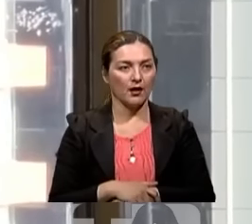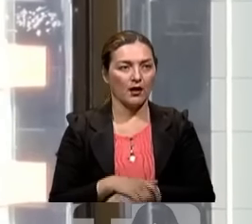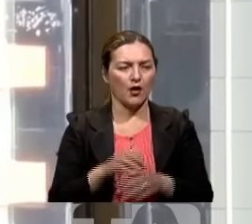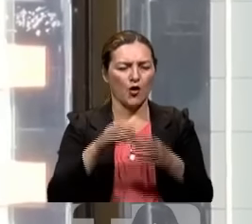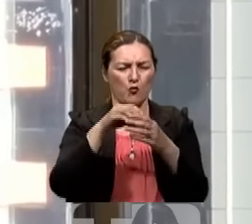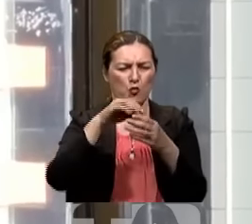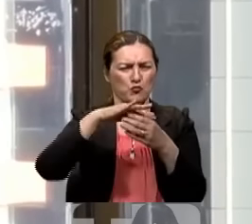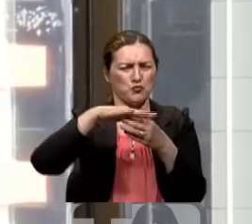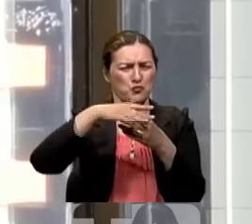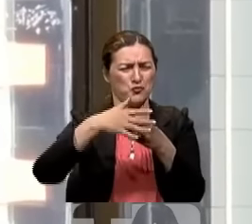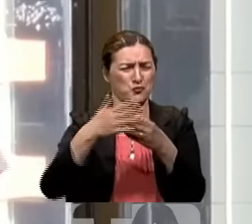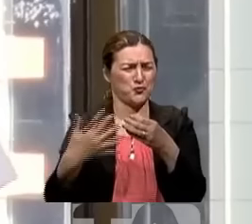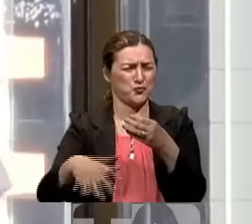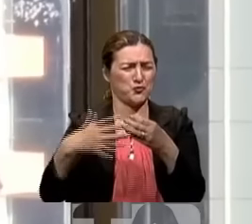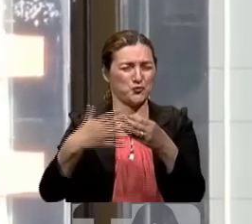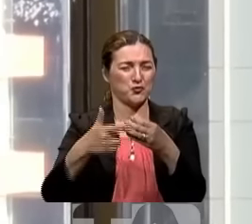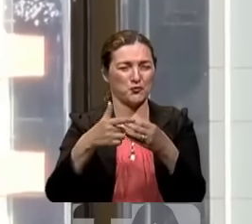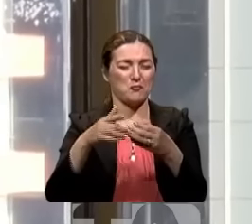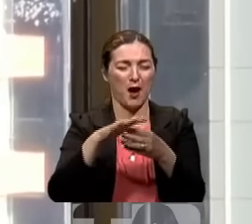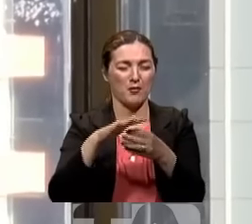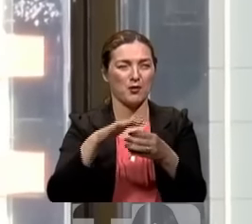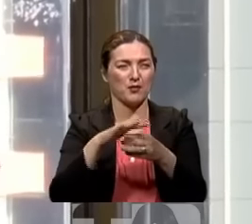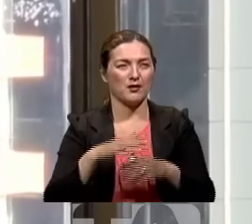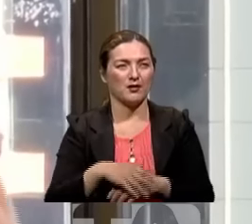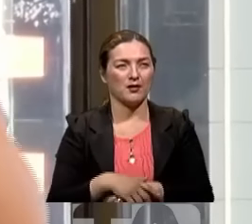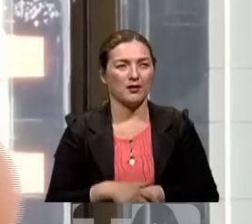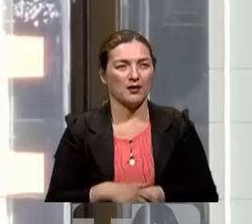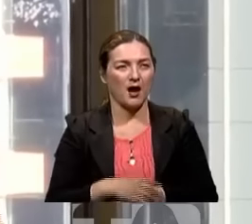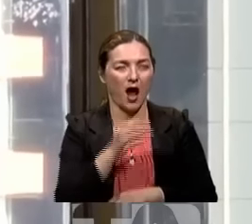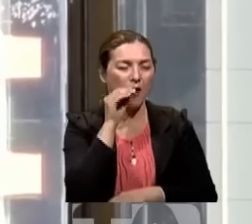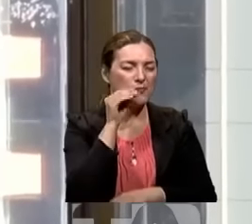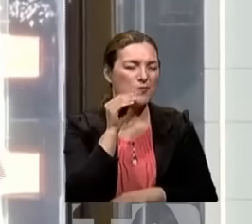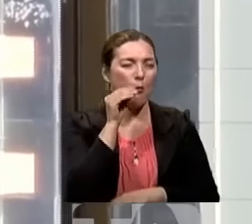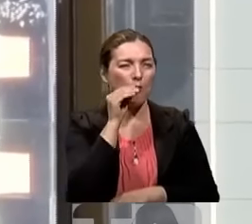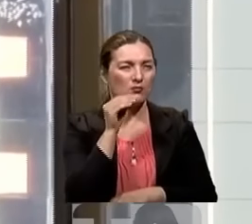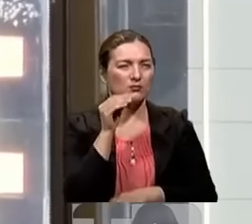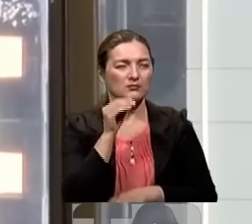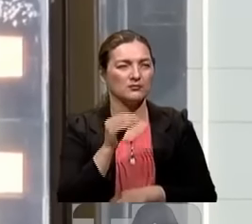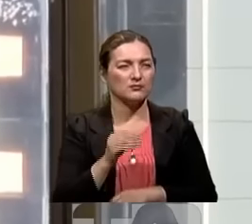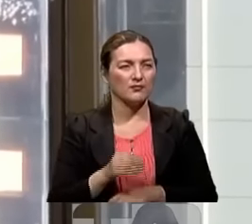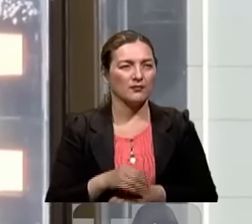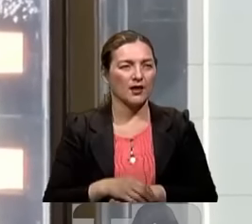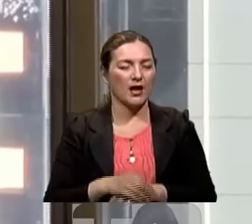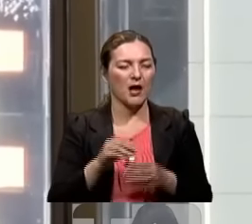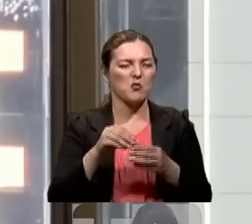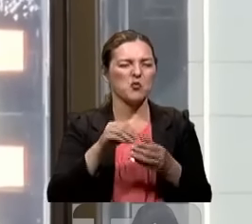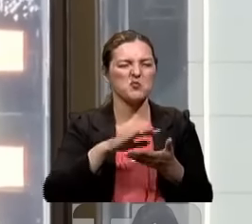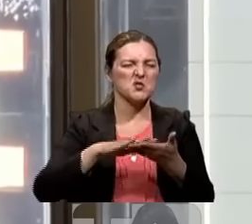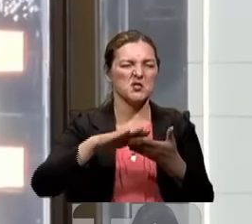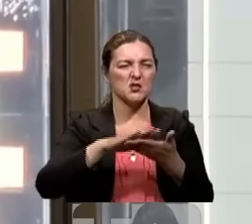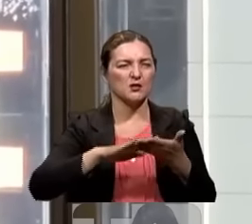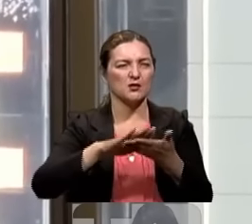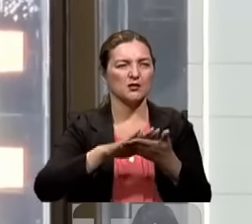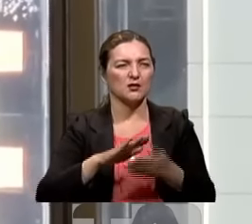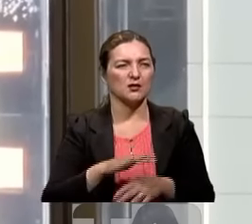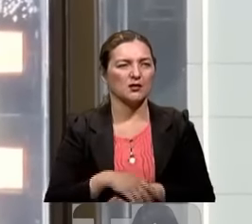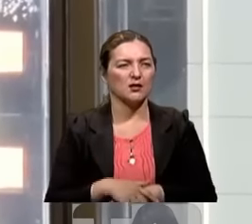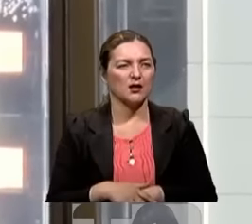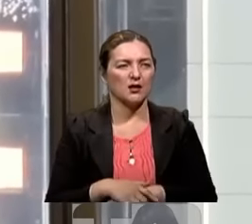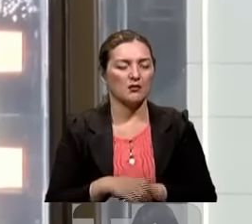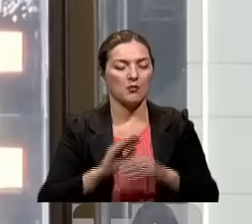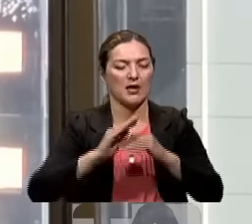ver ahí en cámara, que puede resultar un poquito en boca, incómodo al comer porque está muy, muy, muy líquido. Y sí les voy a llamar la atención por el